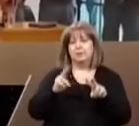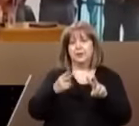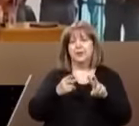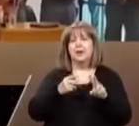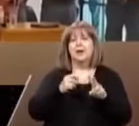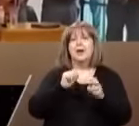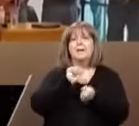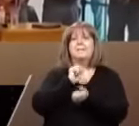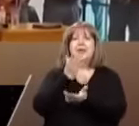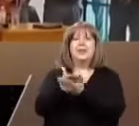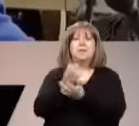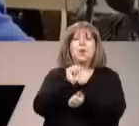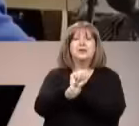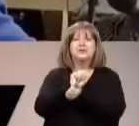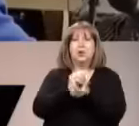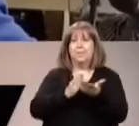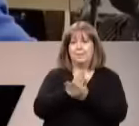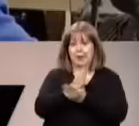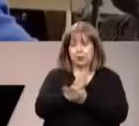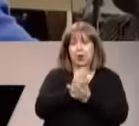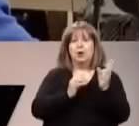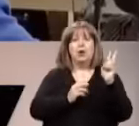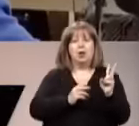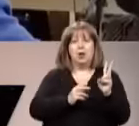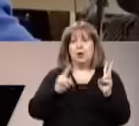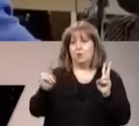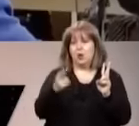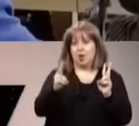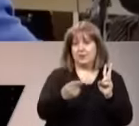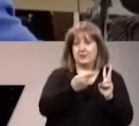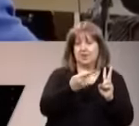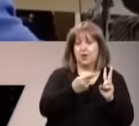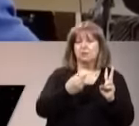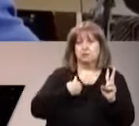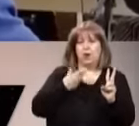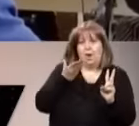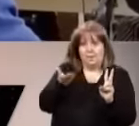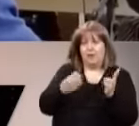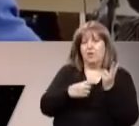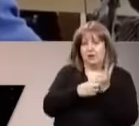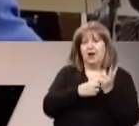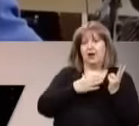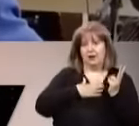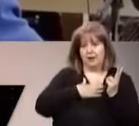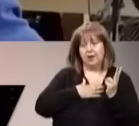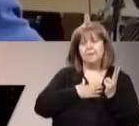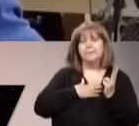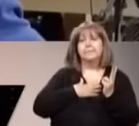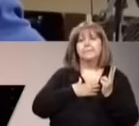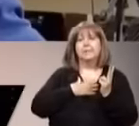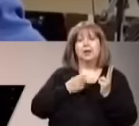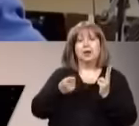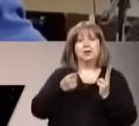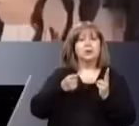Ambas han sido condenadas por el delito de homicidio en los mismos términos en que lo había peticionado la Fiscalía, por lo cual